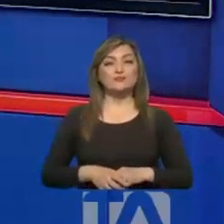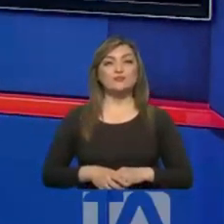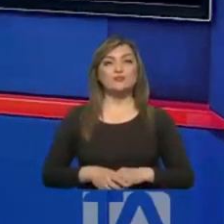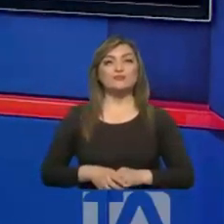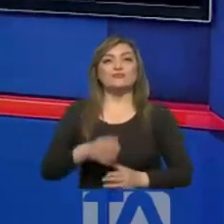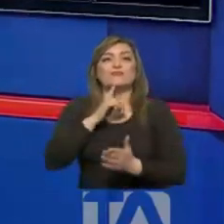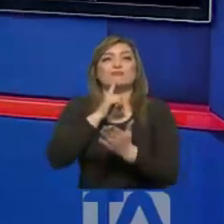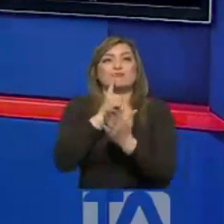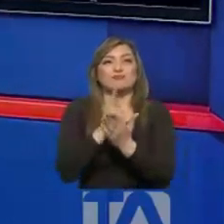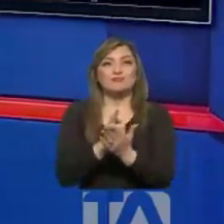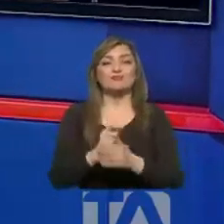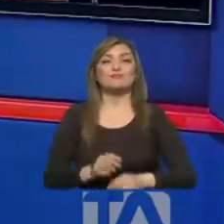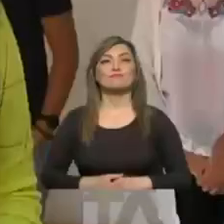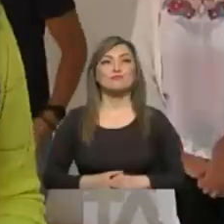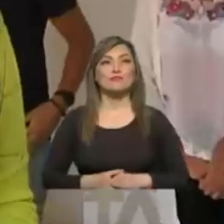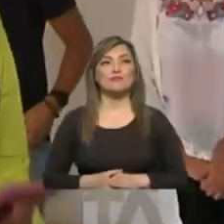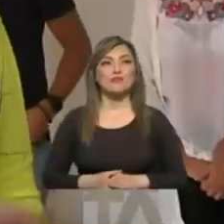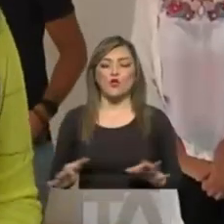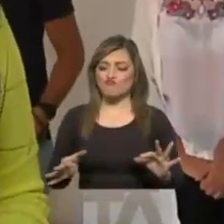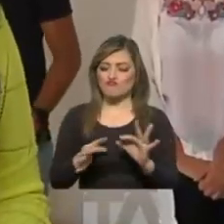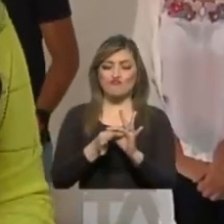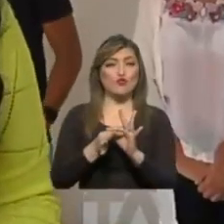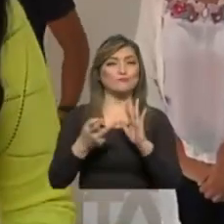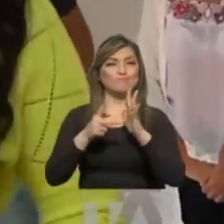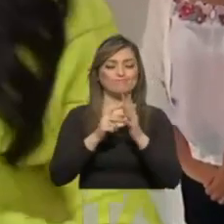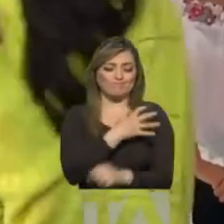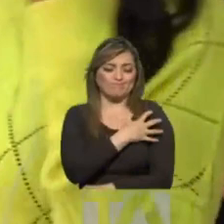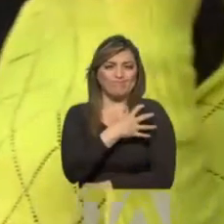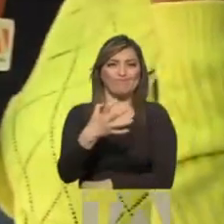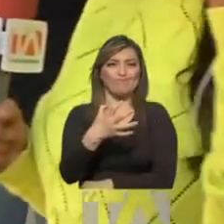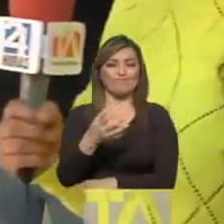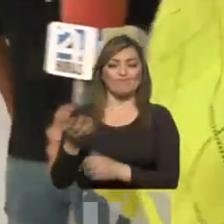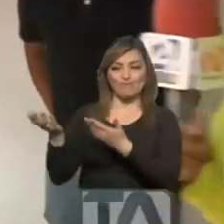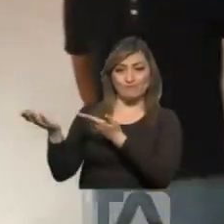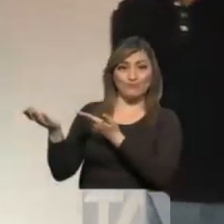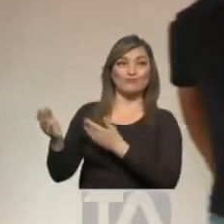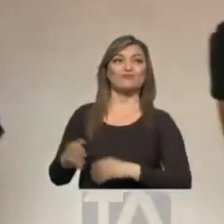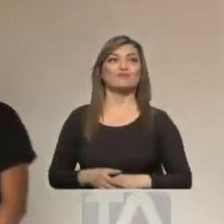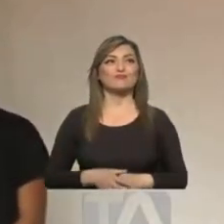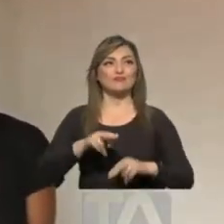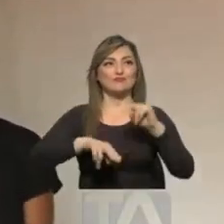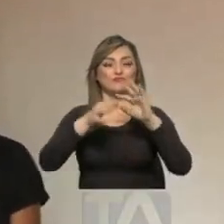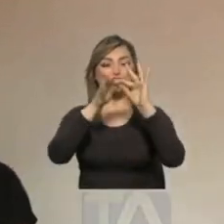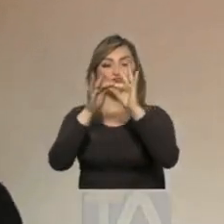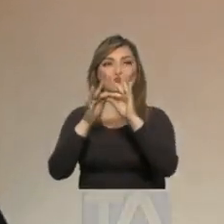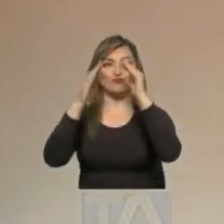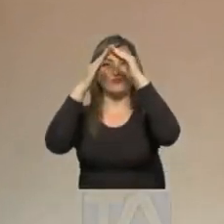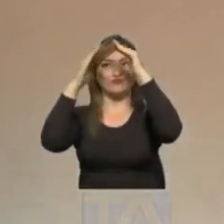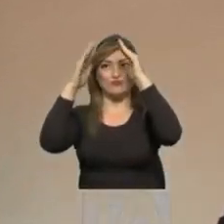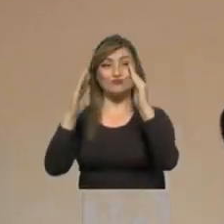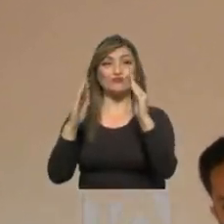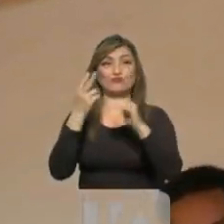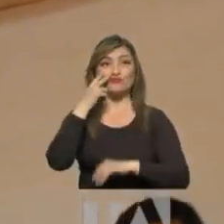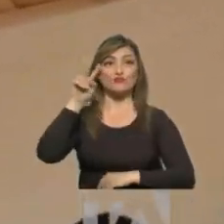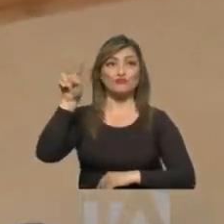Así es, compañeras, definitivamente la unión hace la fuerza y la muestra está aquí, en la construcción de esta vivienda que ustedes